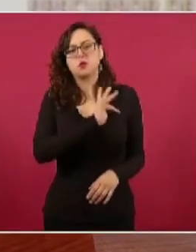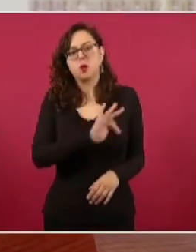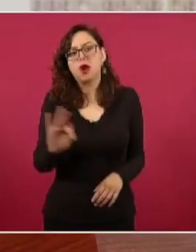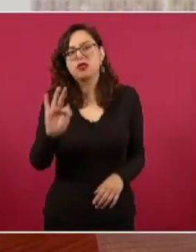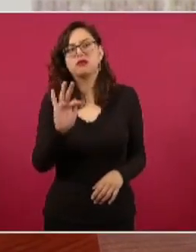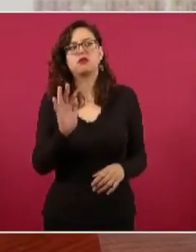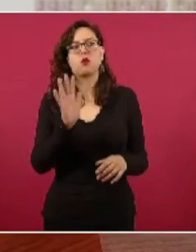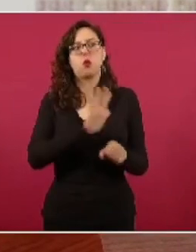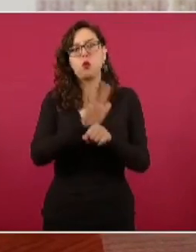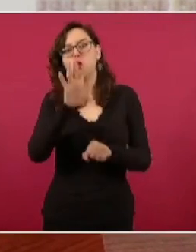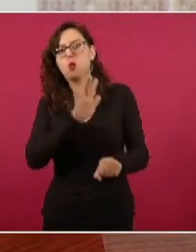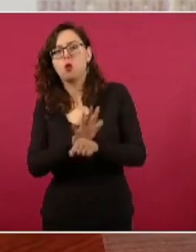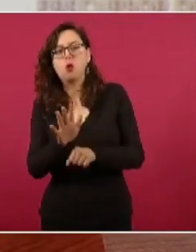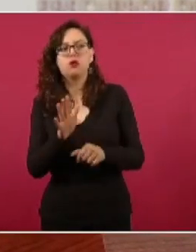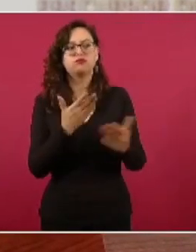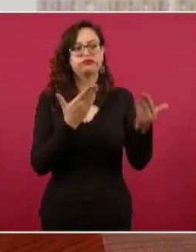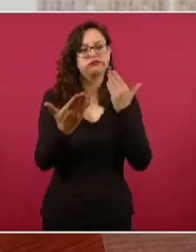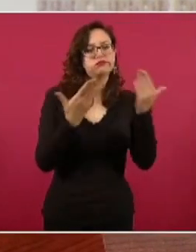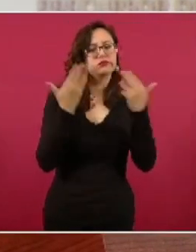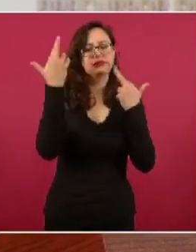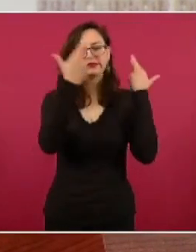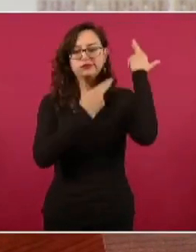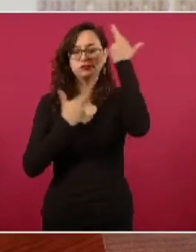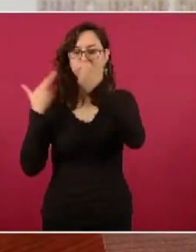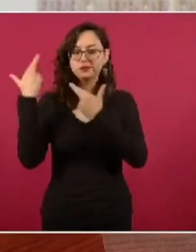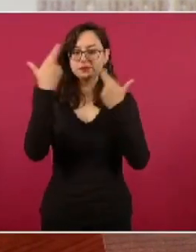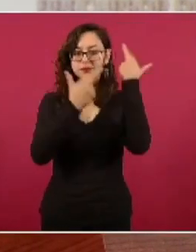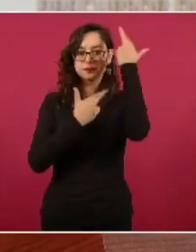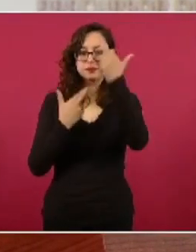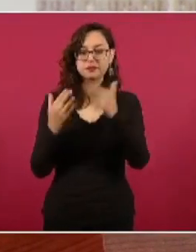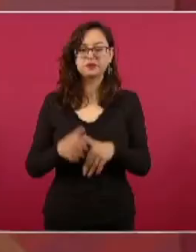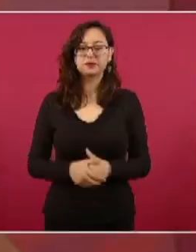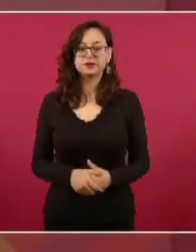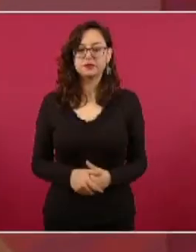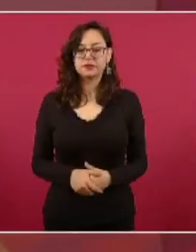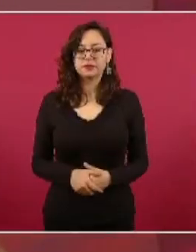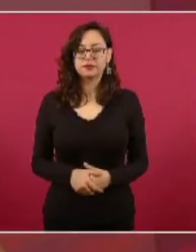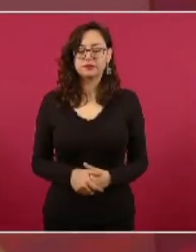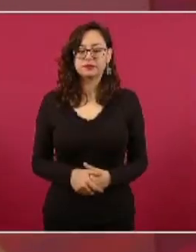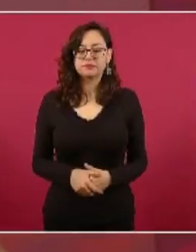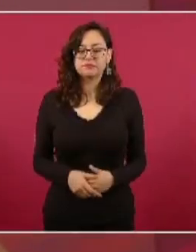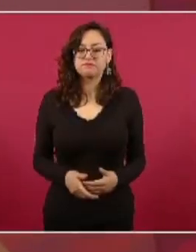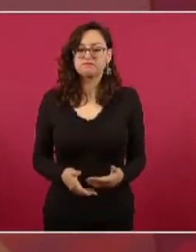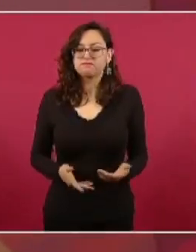posibilidades que hay. Entonces,